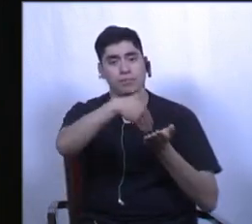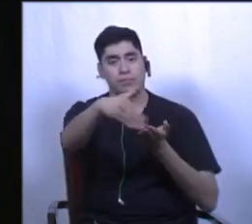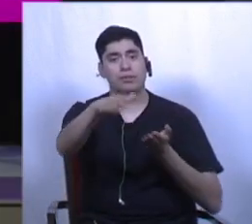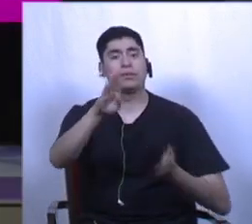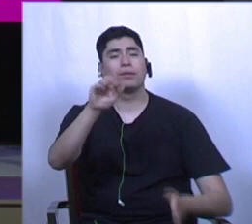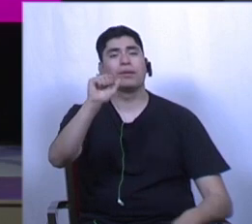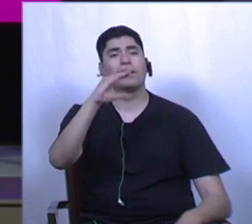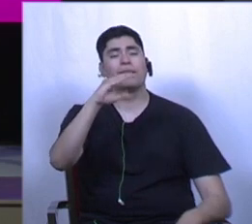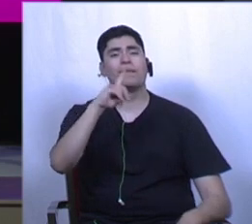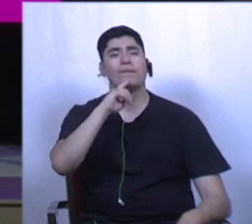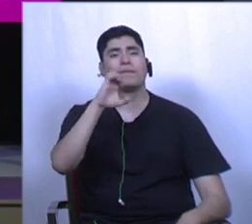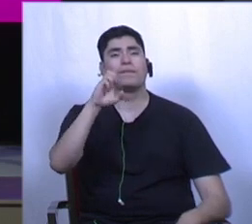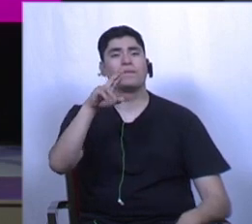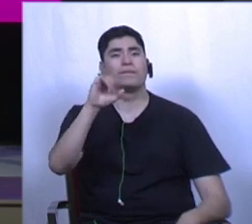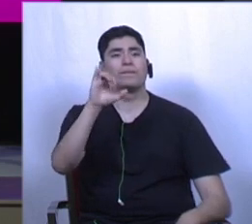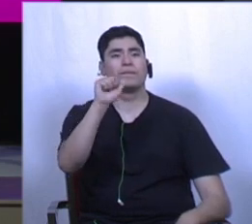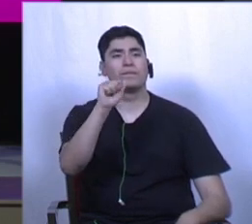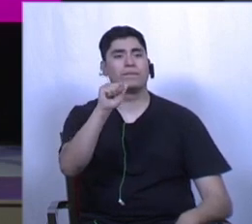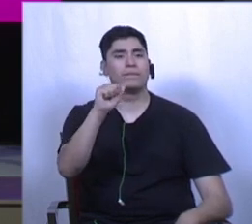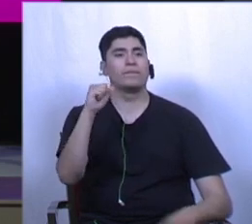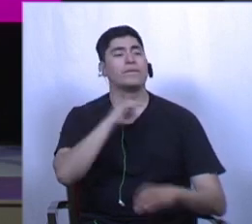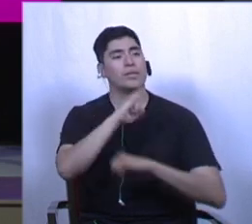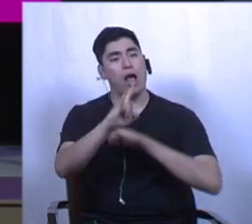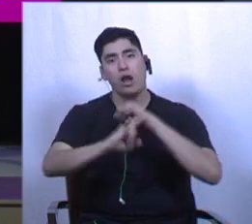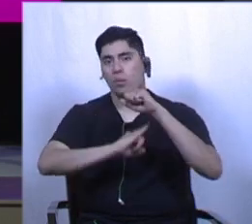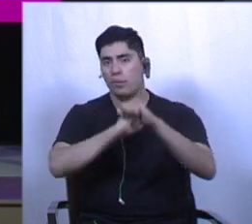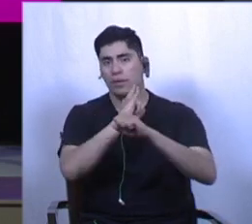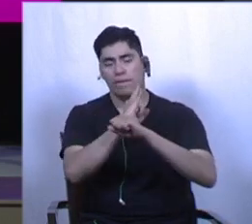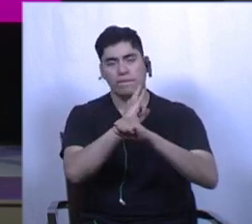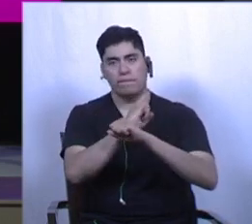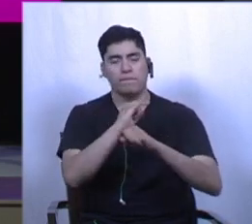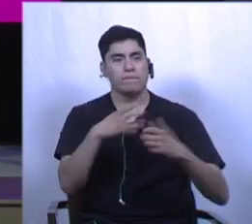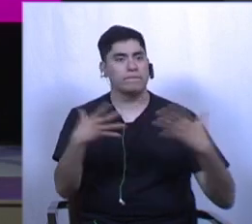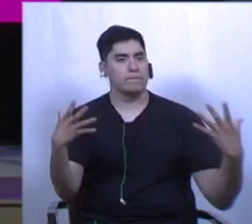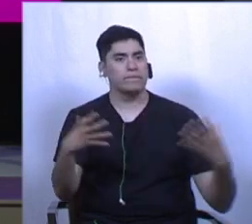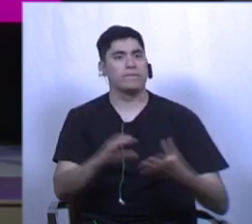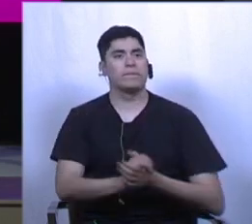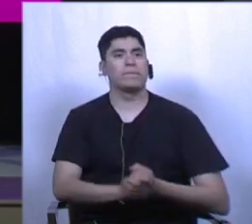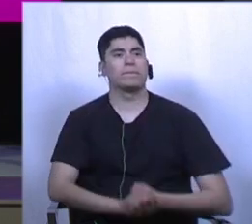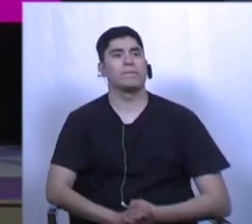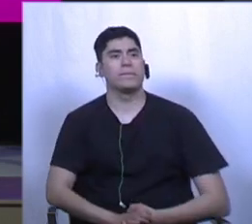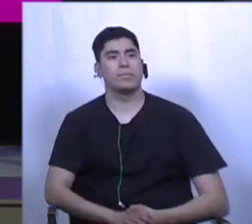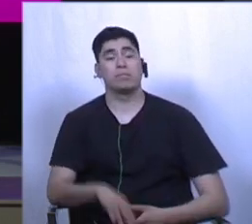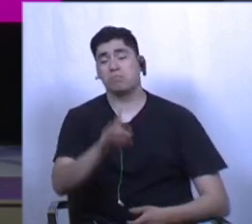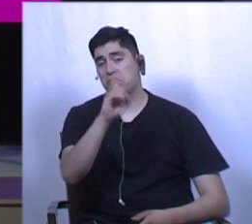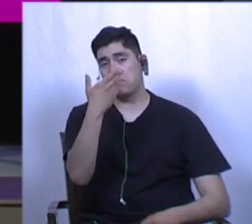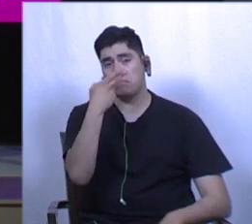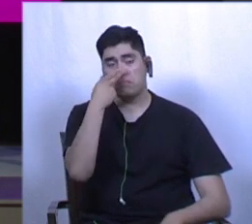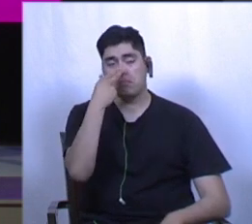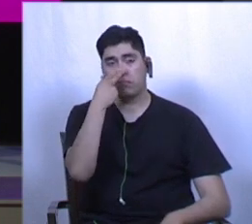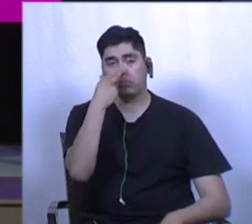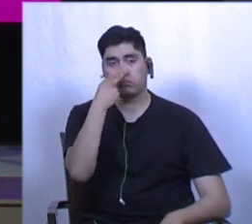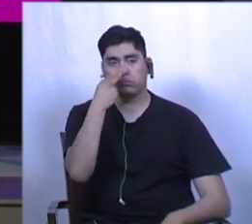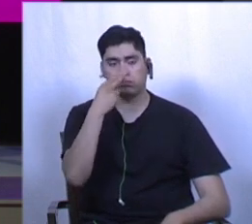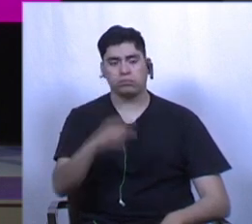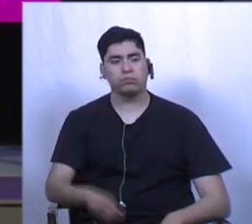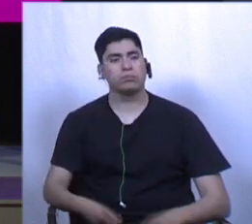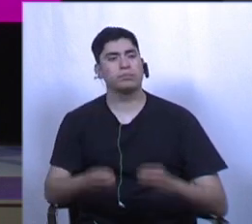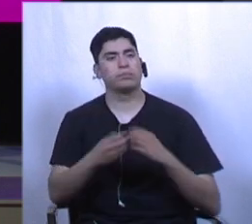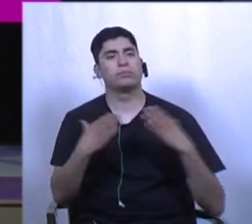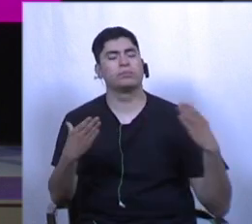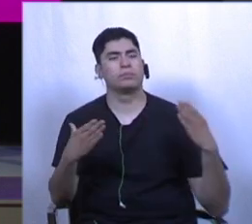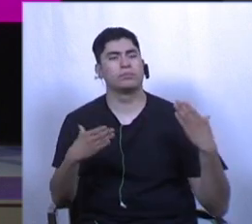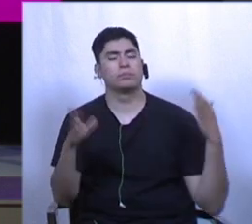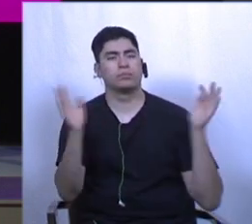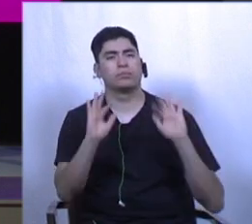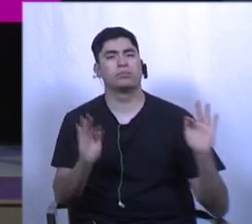Tierra que estrellas en el universo. Y la mayoría de estas bacterias se desconocen. En muchos modos,